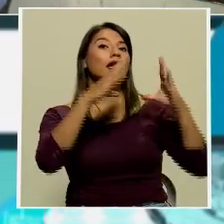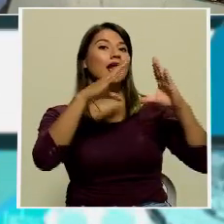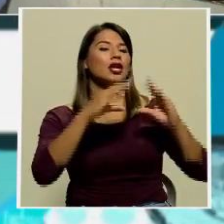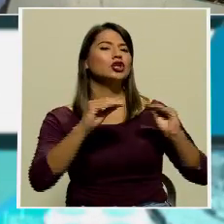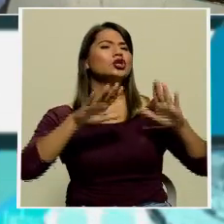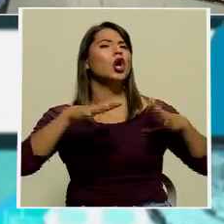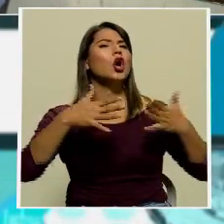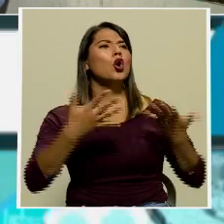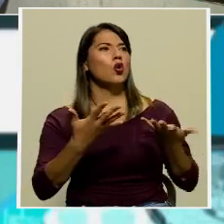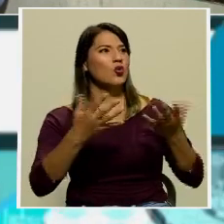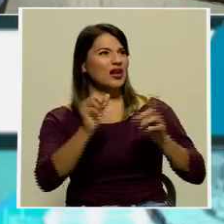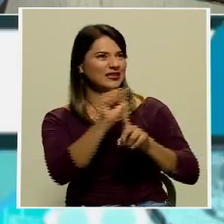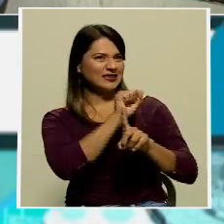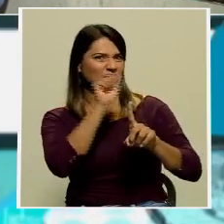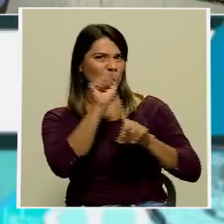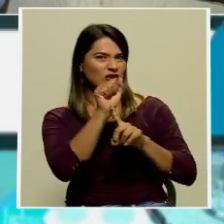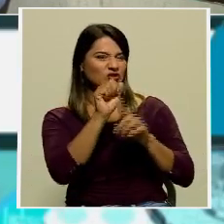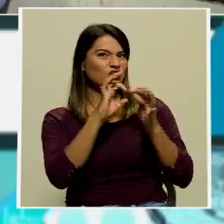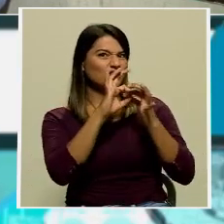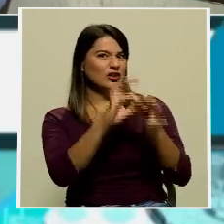fondo en Cuesta de Moras?